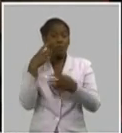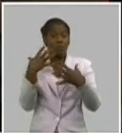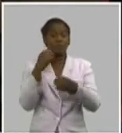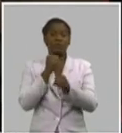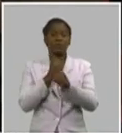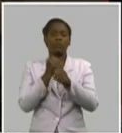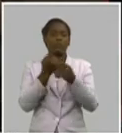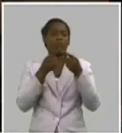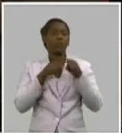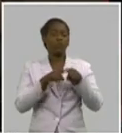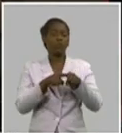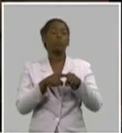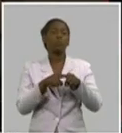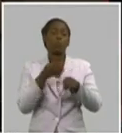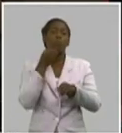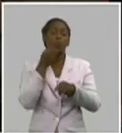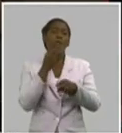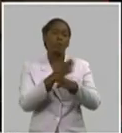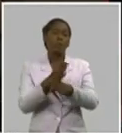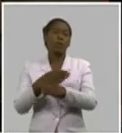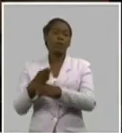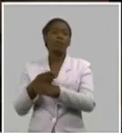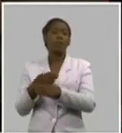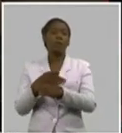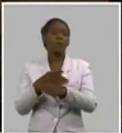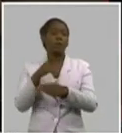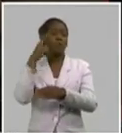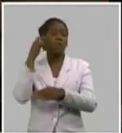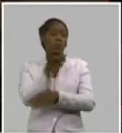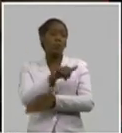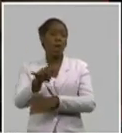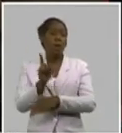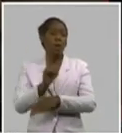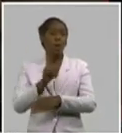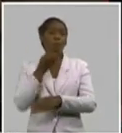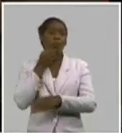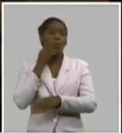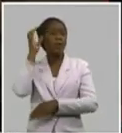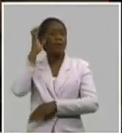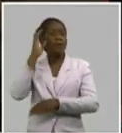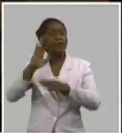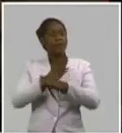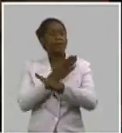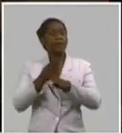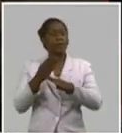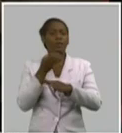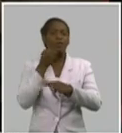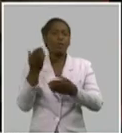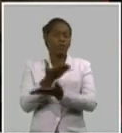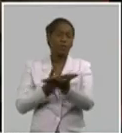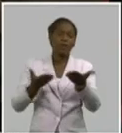tener diferentes criterios, como se ha visto hoy, se ha dialogado, se llega a un consenso,